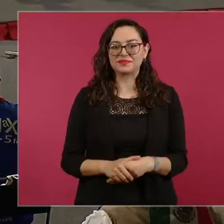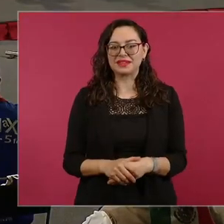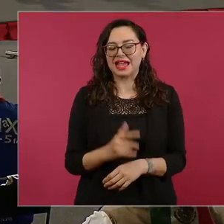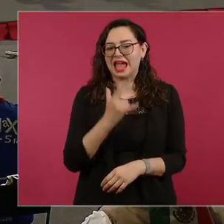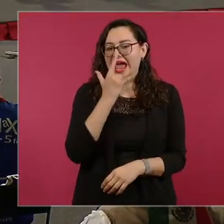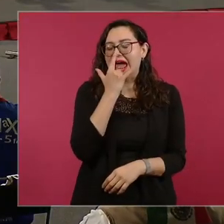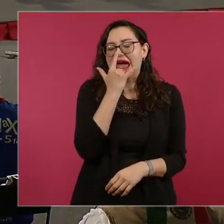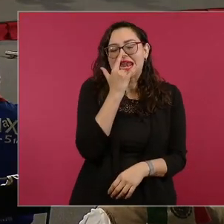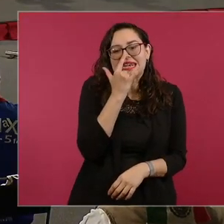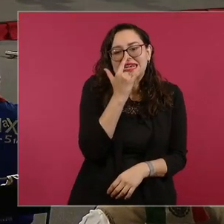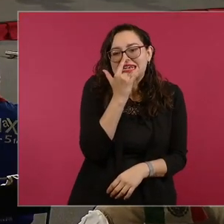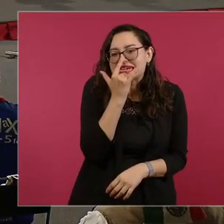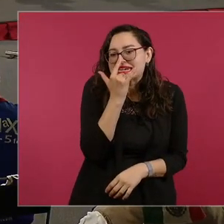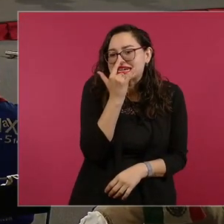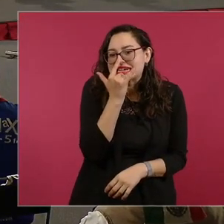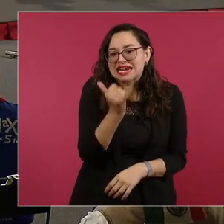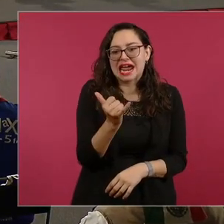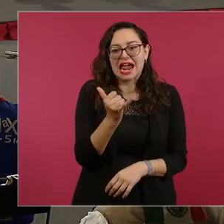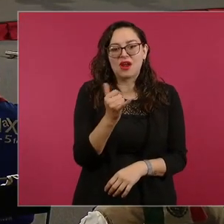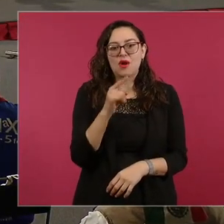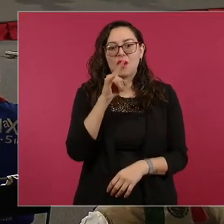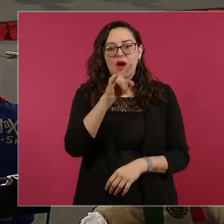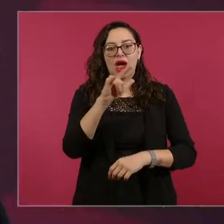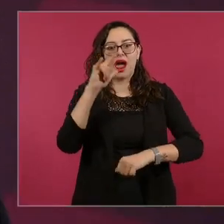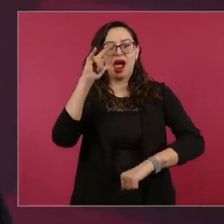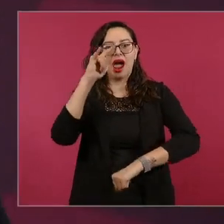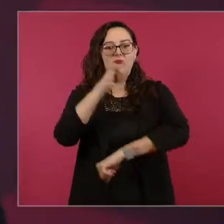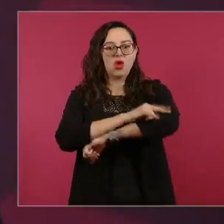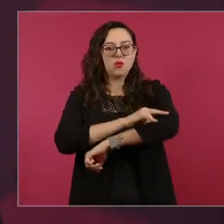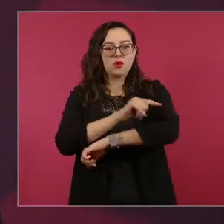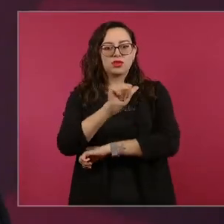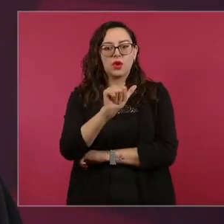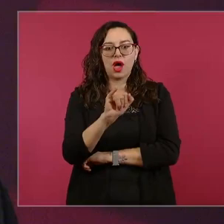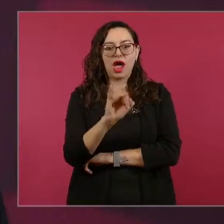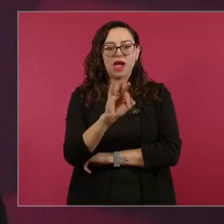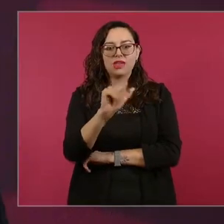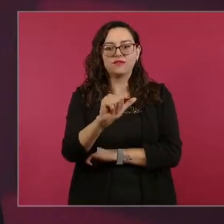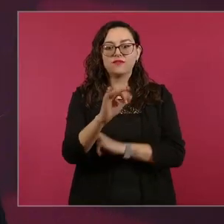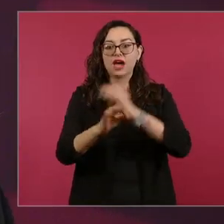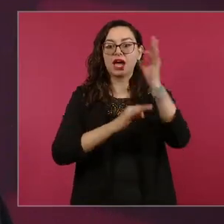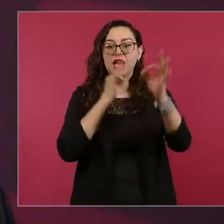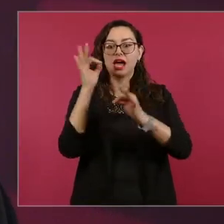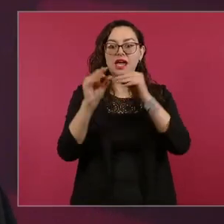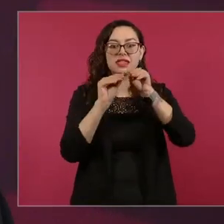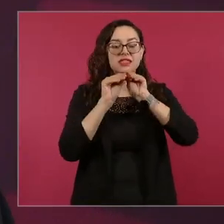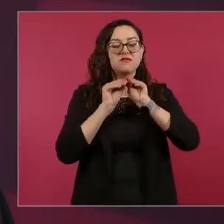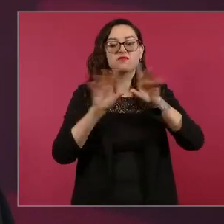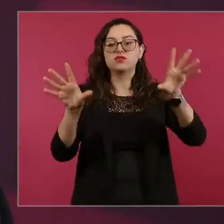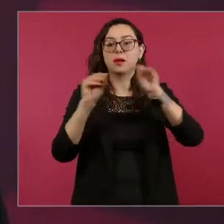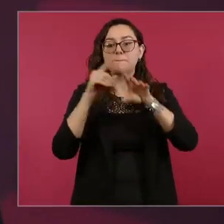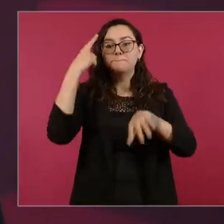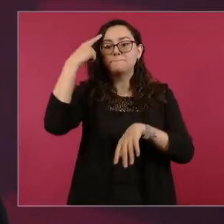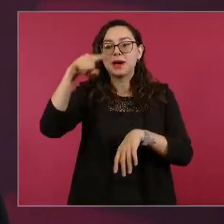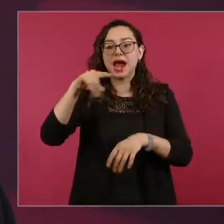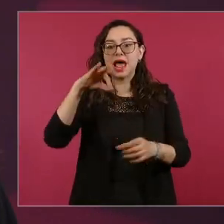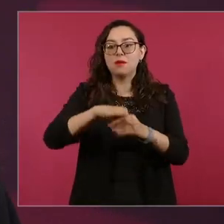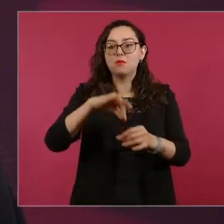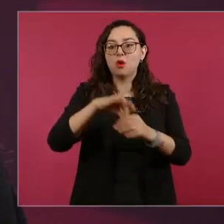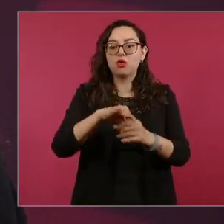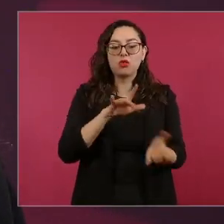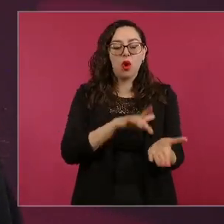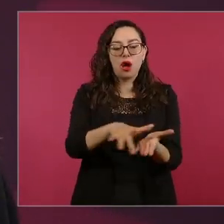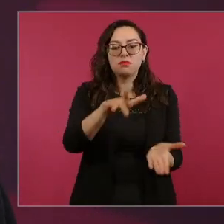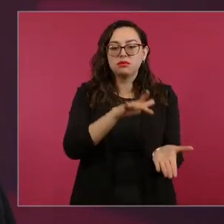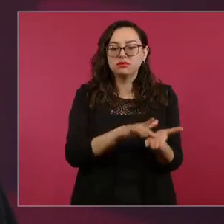propaganda electoral en el Aeropuerto Internacional Felipe Ángeles que nunca existió. El conductor de